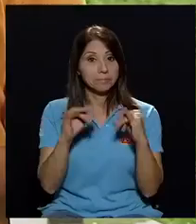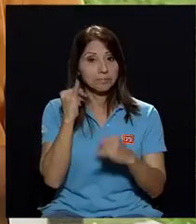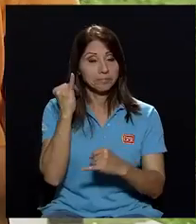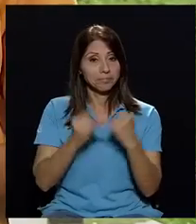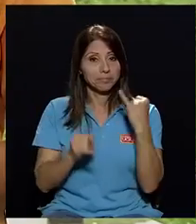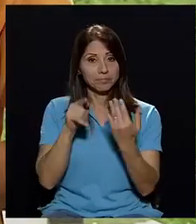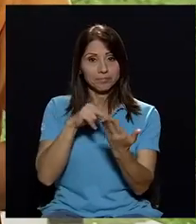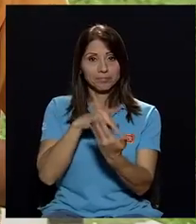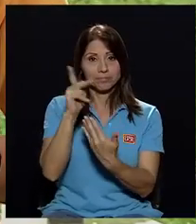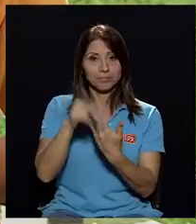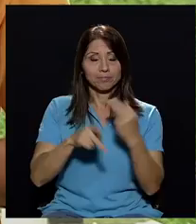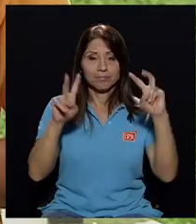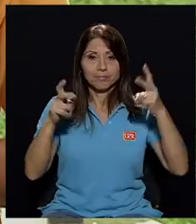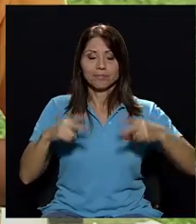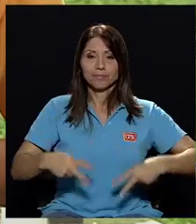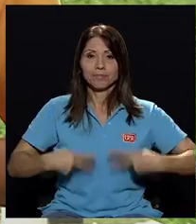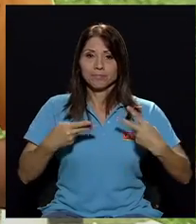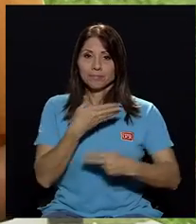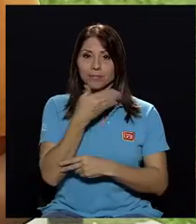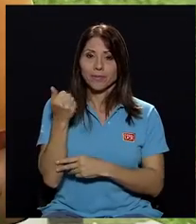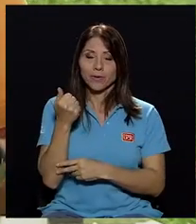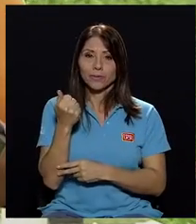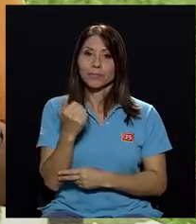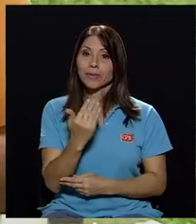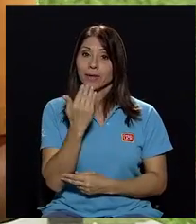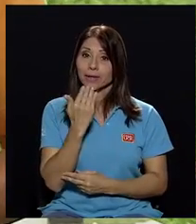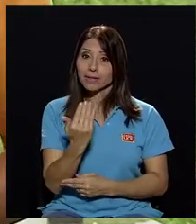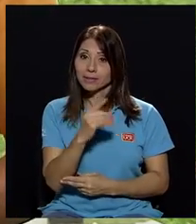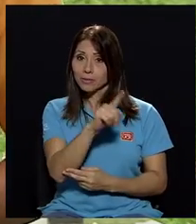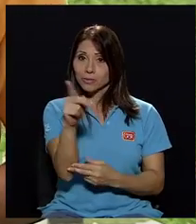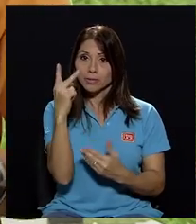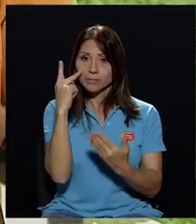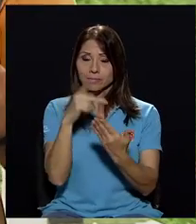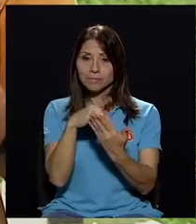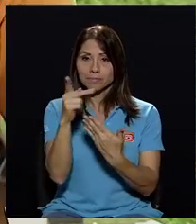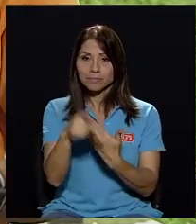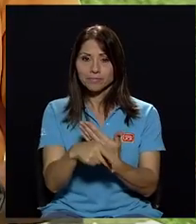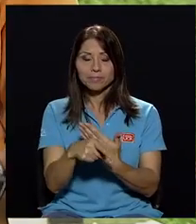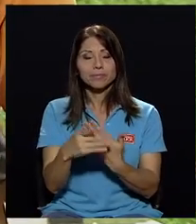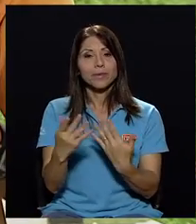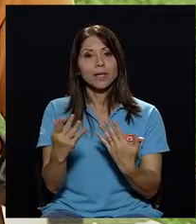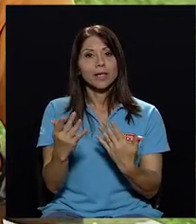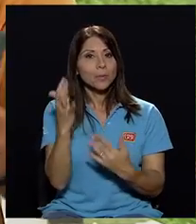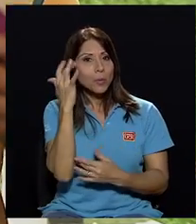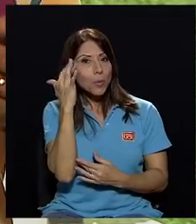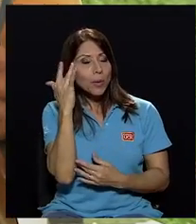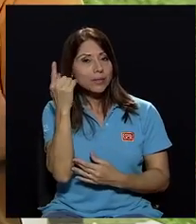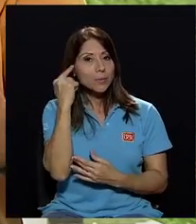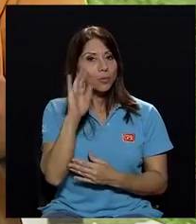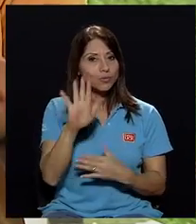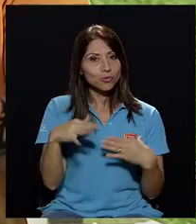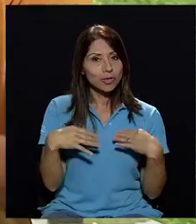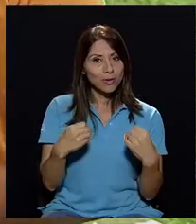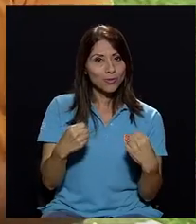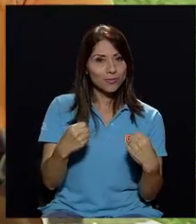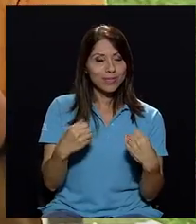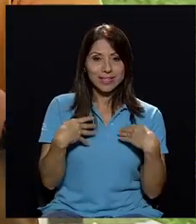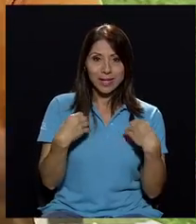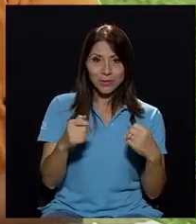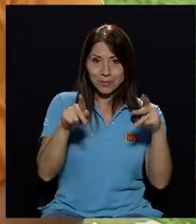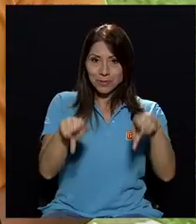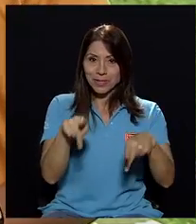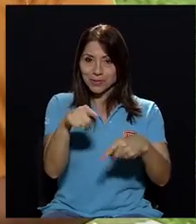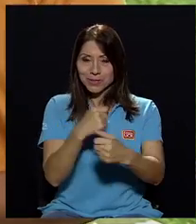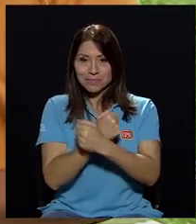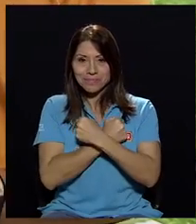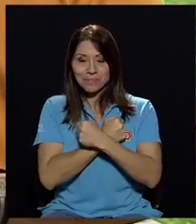Muchísimas gracias. Llegamos al final de esta edición de Vivir Mejor. Agradecerle por su sintonía y por preocuparse por su salud y la de sus